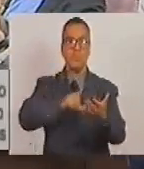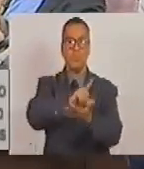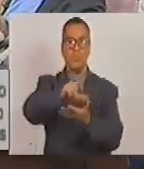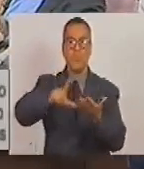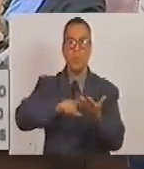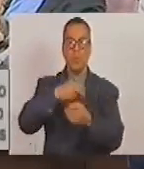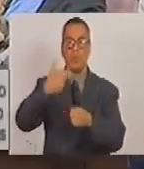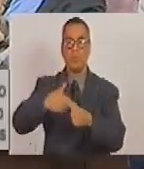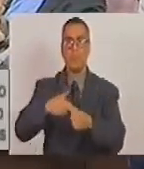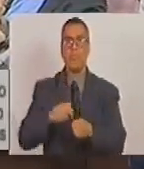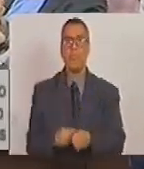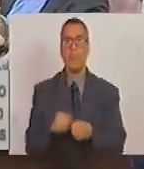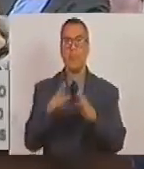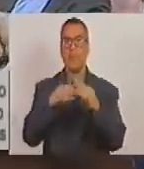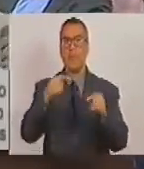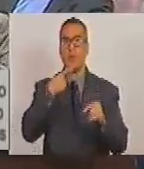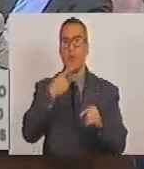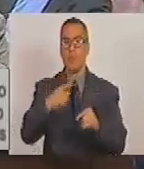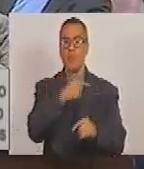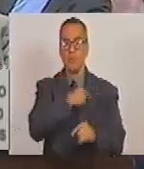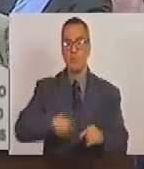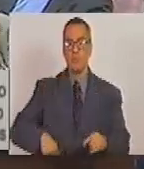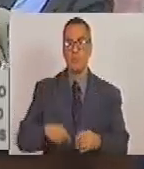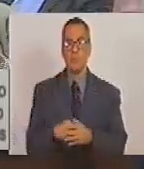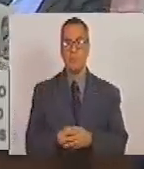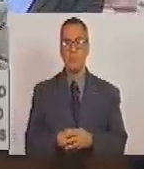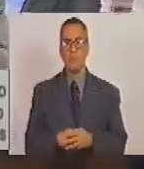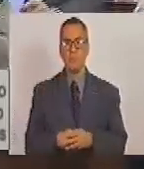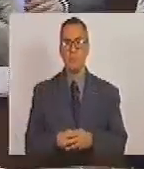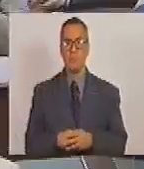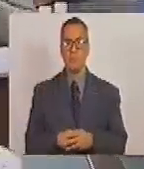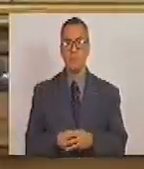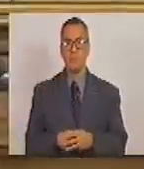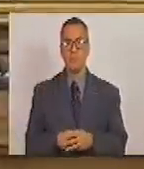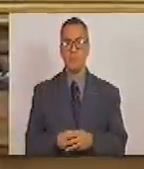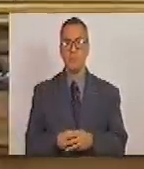de Maracaibo. Es todo, señor presidente.